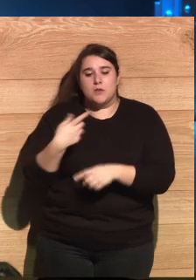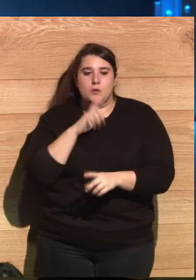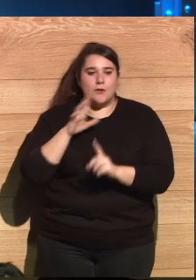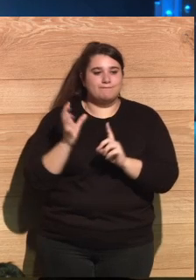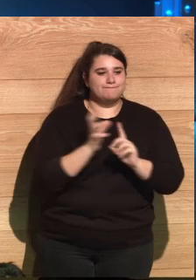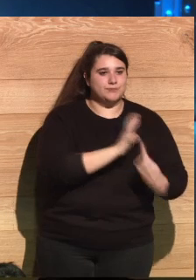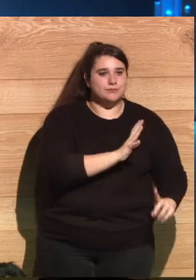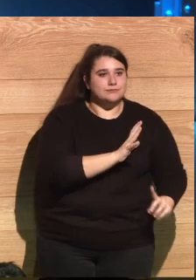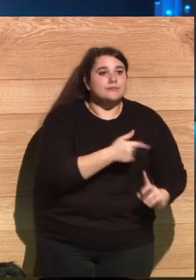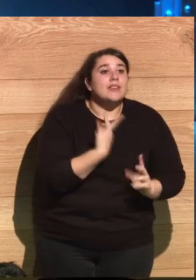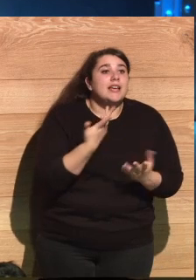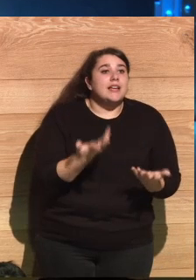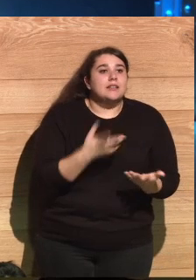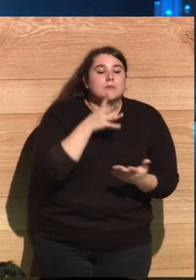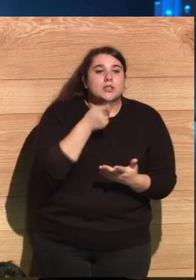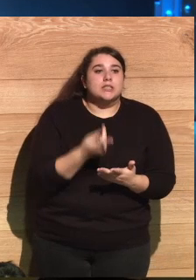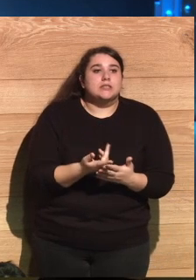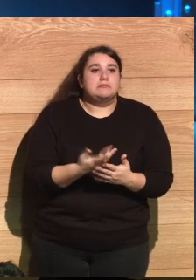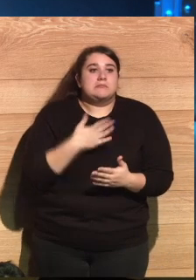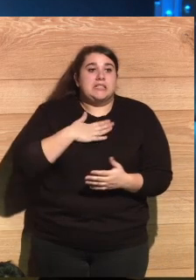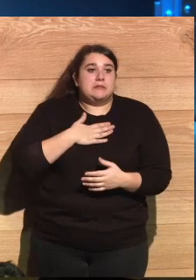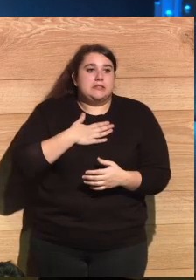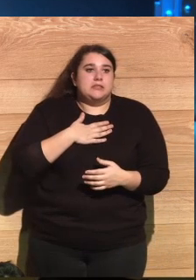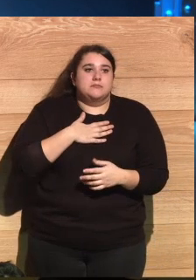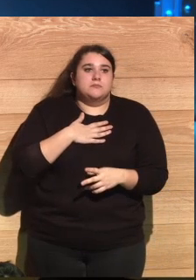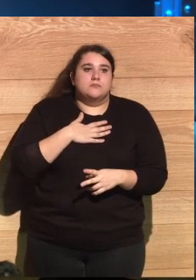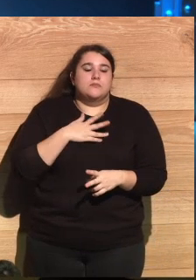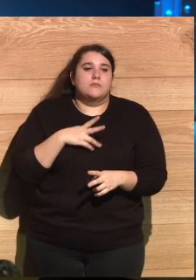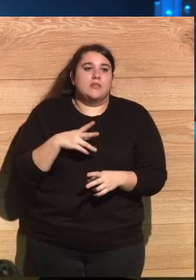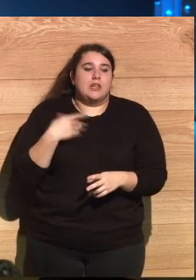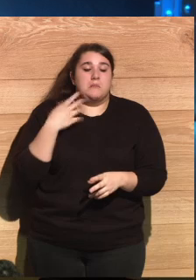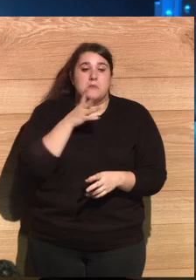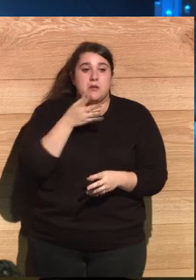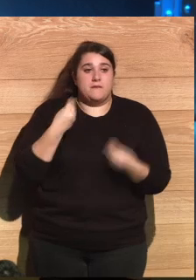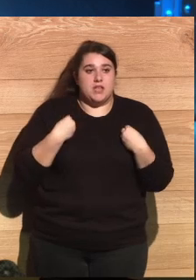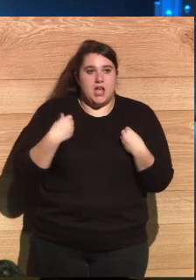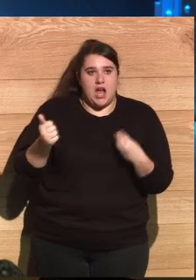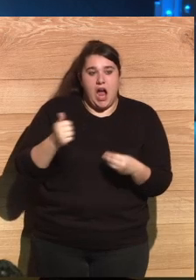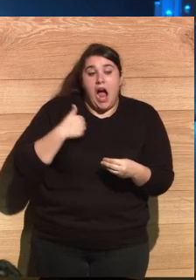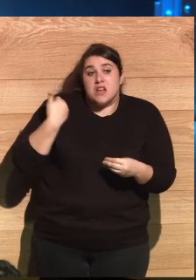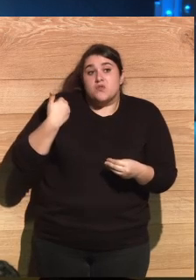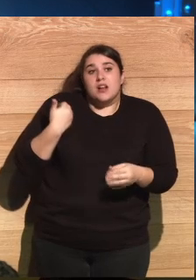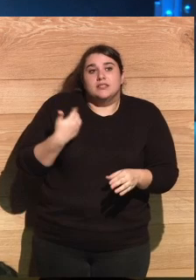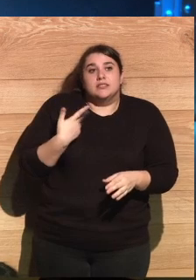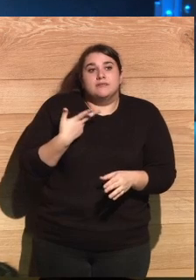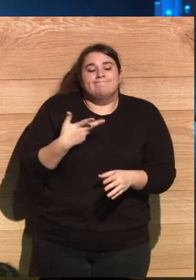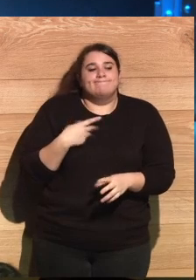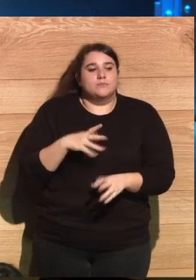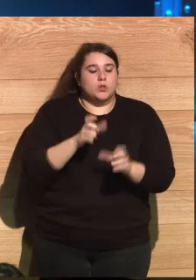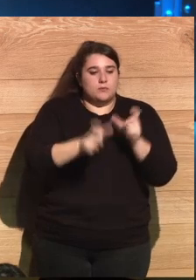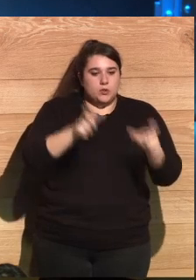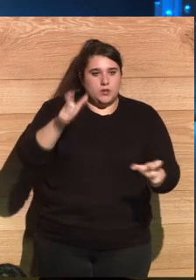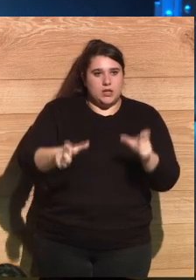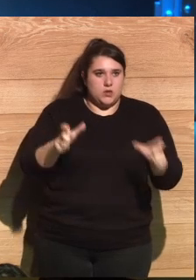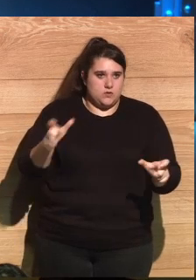marginalidad. Entonces, sí, y para mí por las casualidades de la vida, es un grupo muy grande de población que he